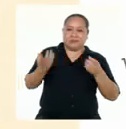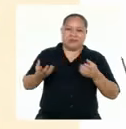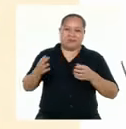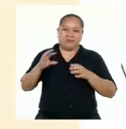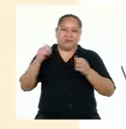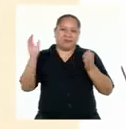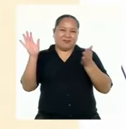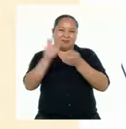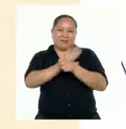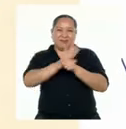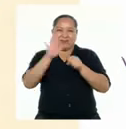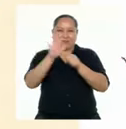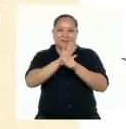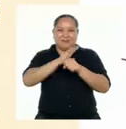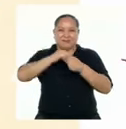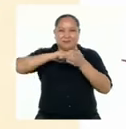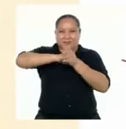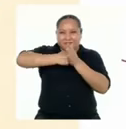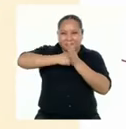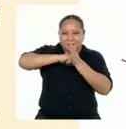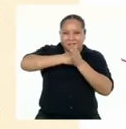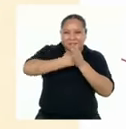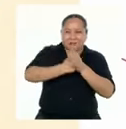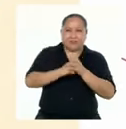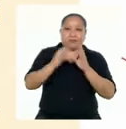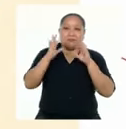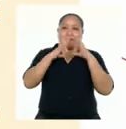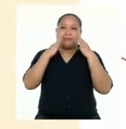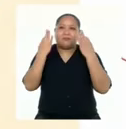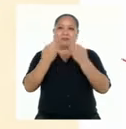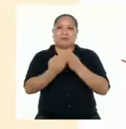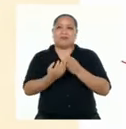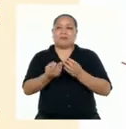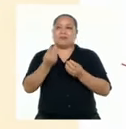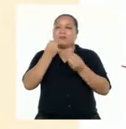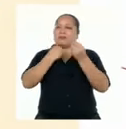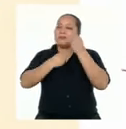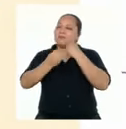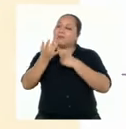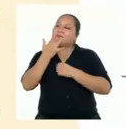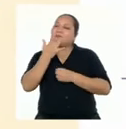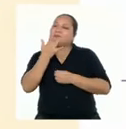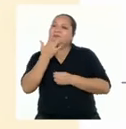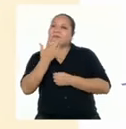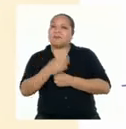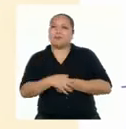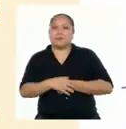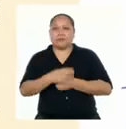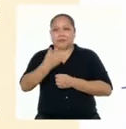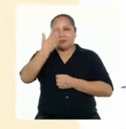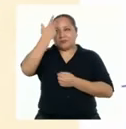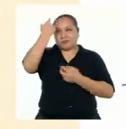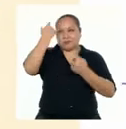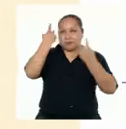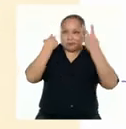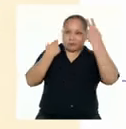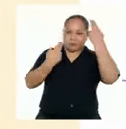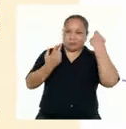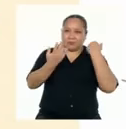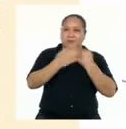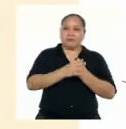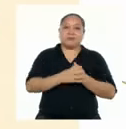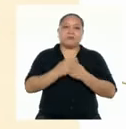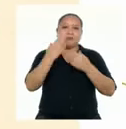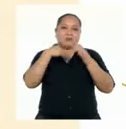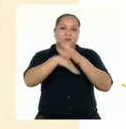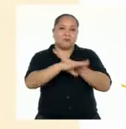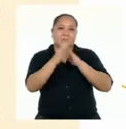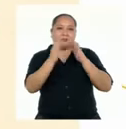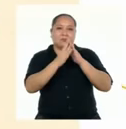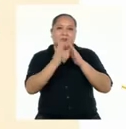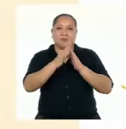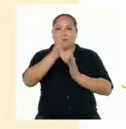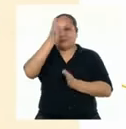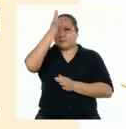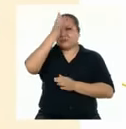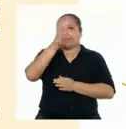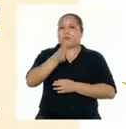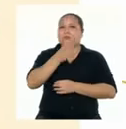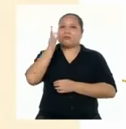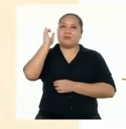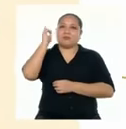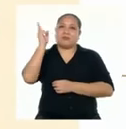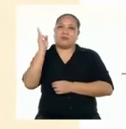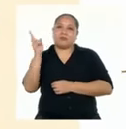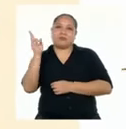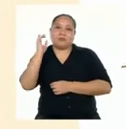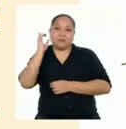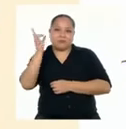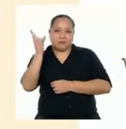harina, y la familia, la experimentadora de los manjares. Peluquerías y barberías caseras, padres maestros,